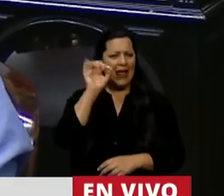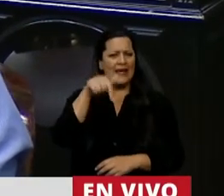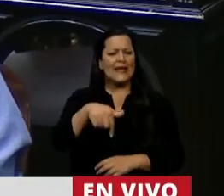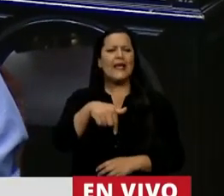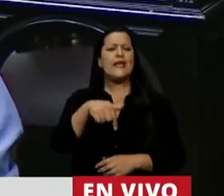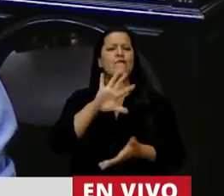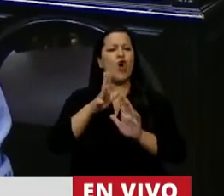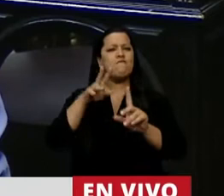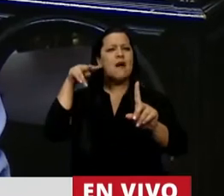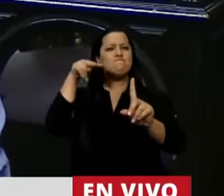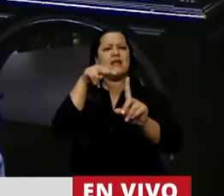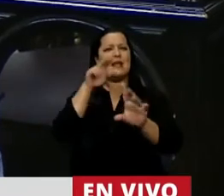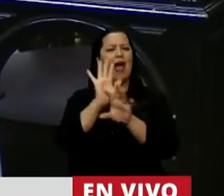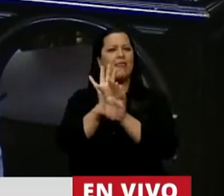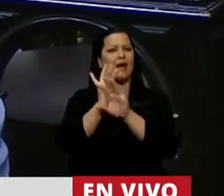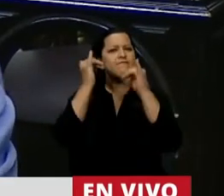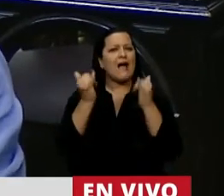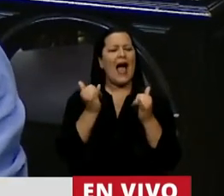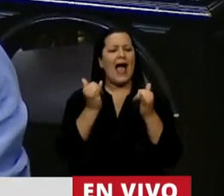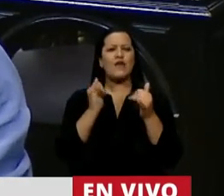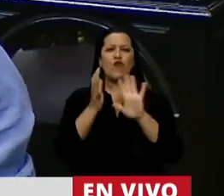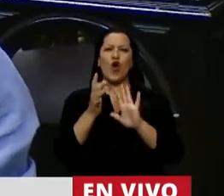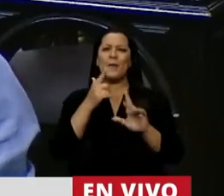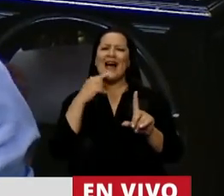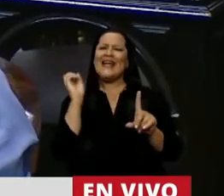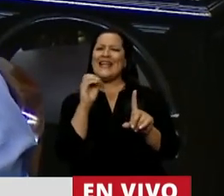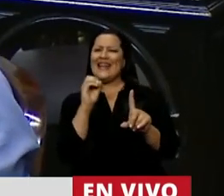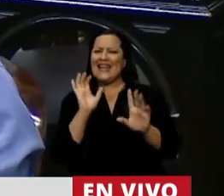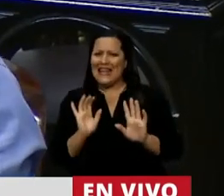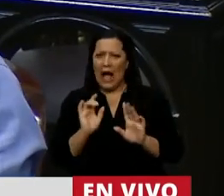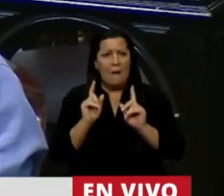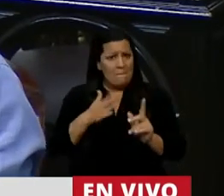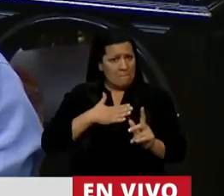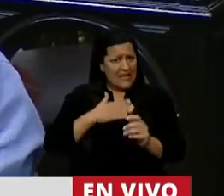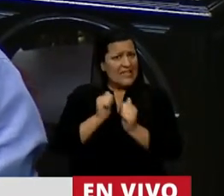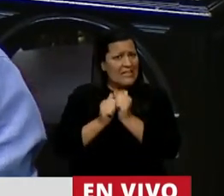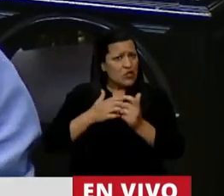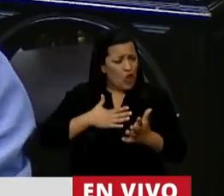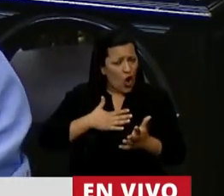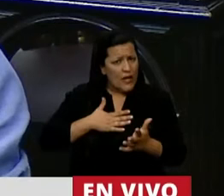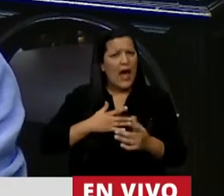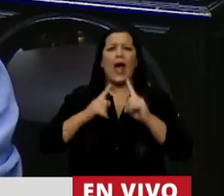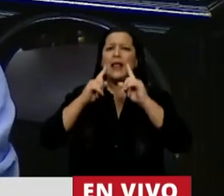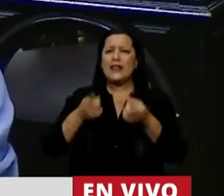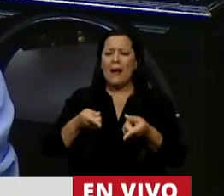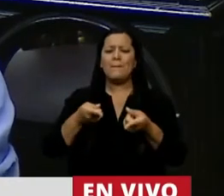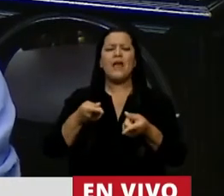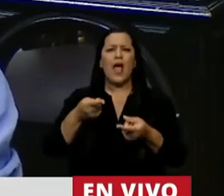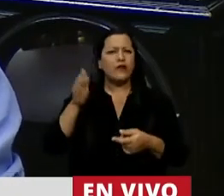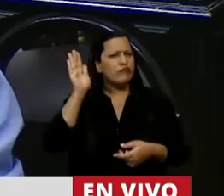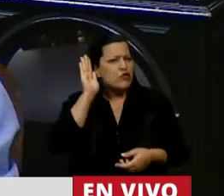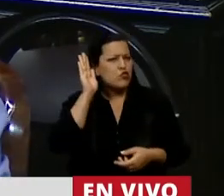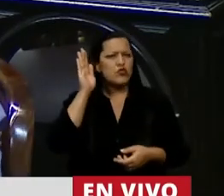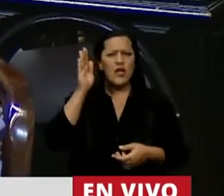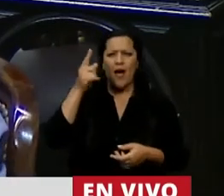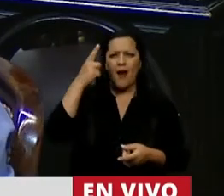hacer una mirada crítica sobre mi propia historia e incluso, sobre todo, escuchar y